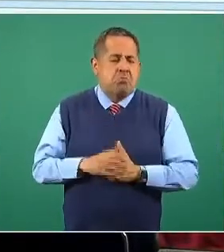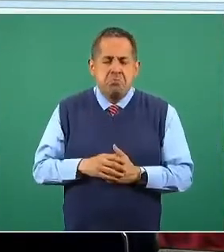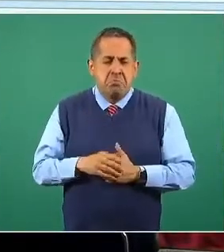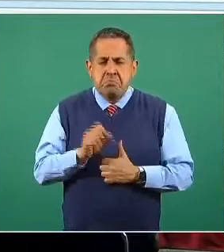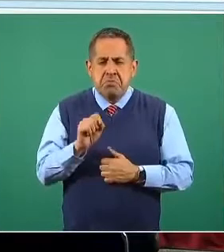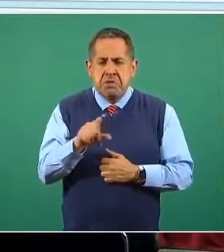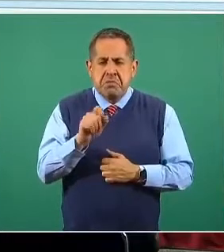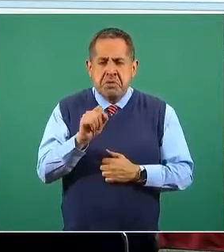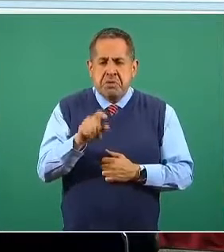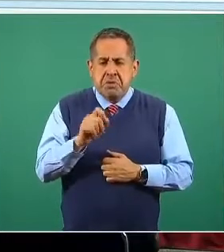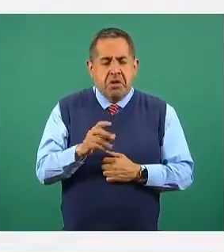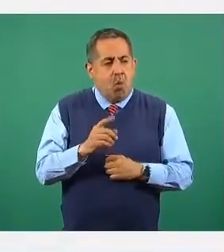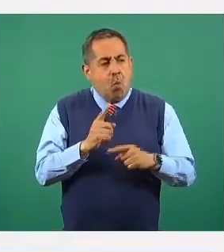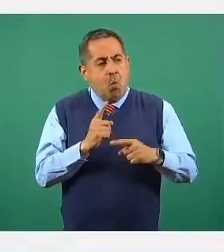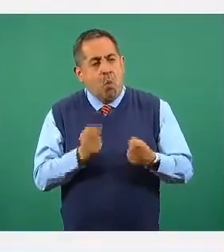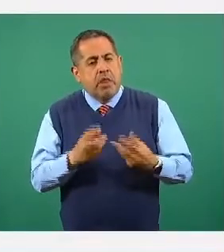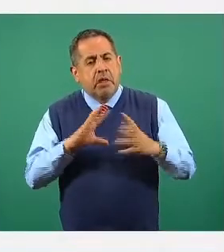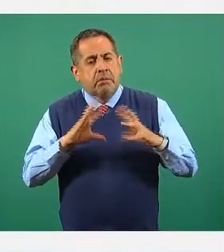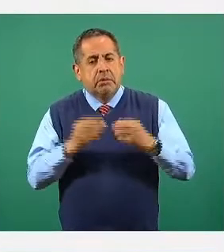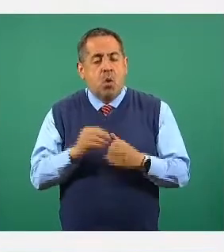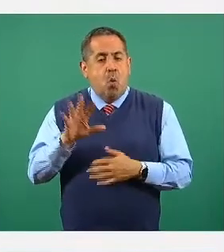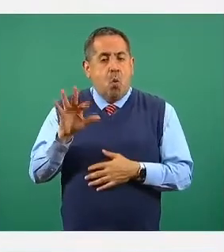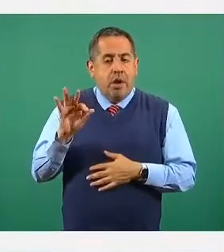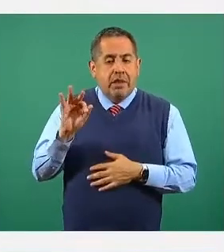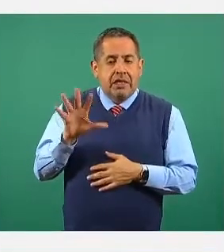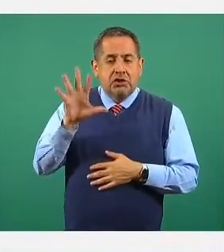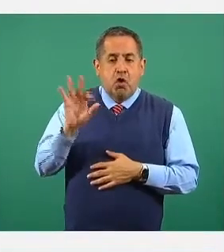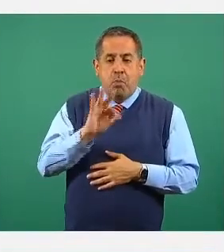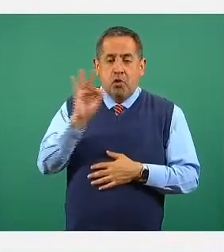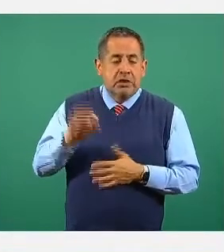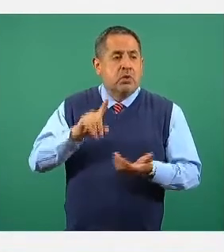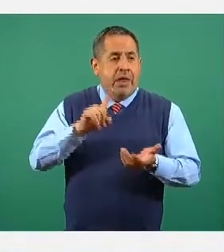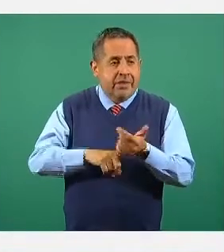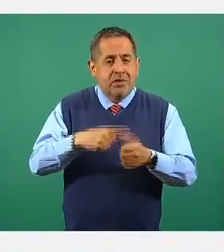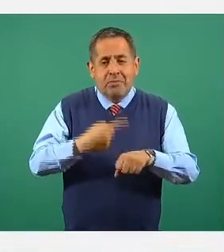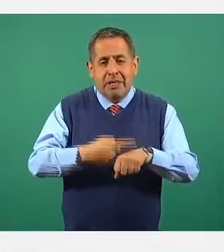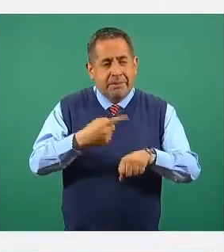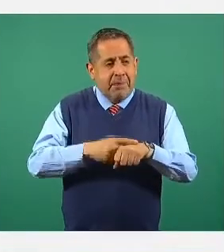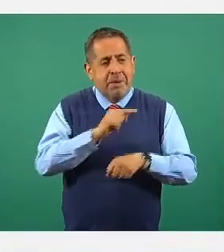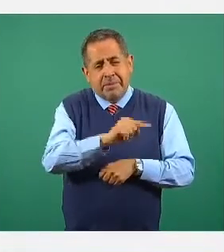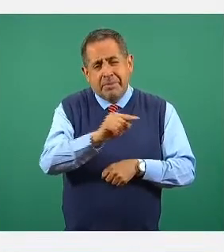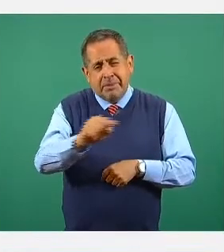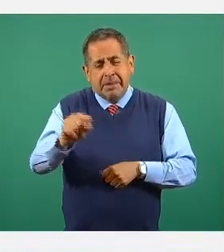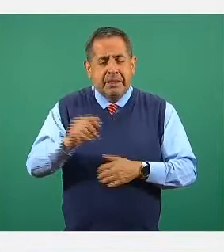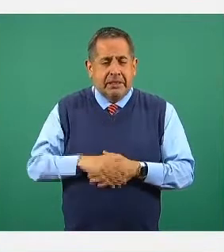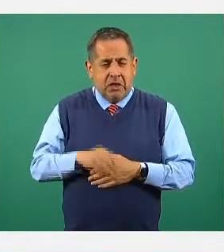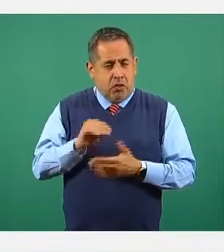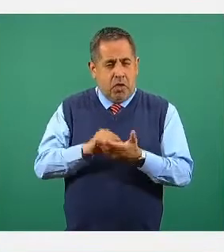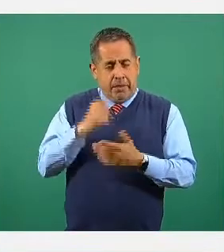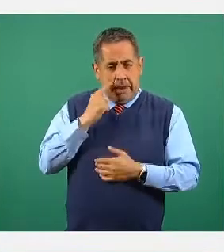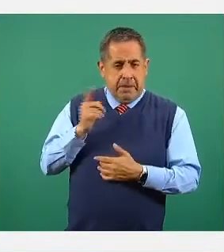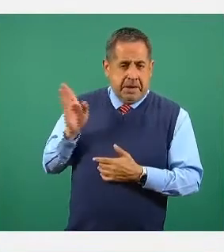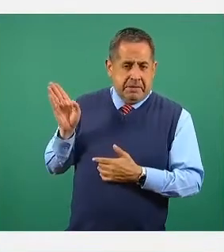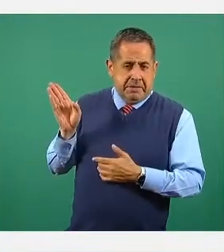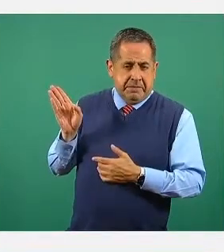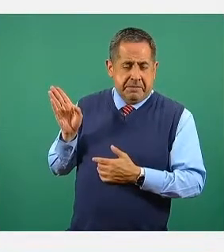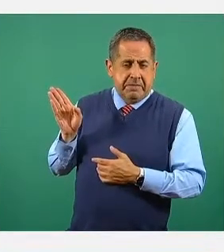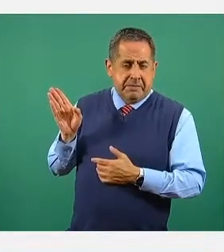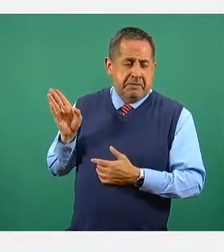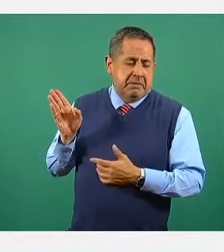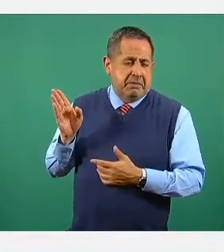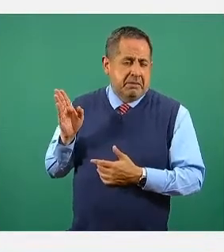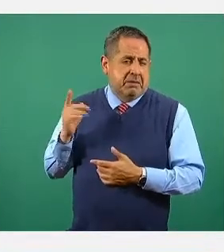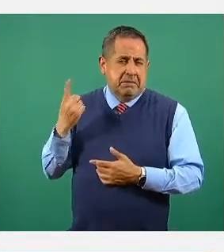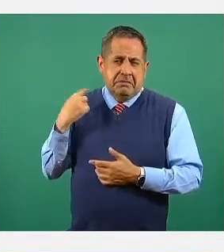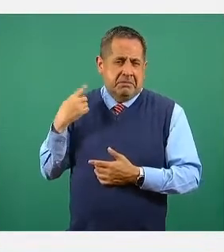al porcentaje de positividad, 45%, sigue un comportamiento ondulante como lo hemos visto prácticamente en